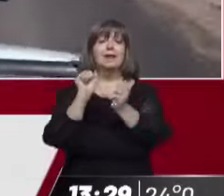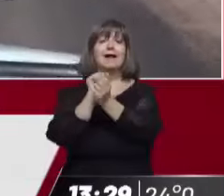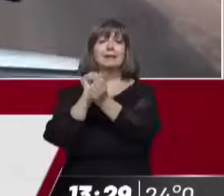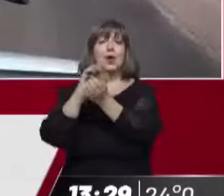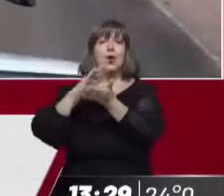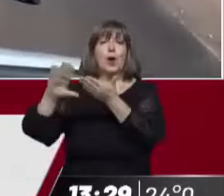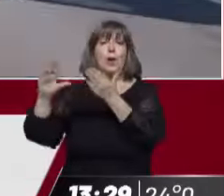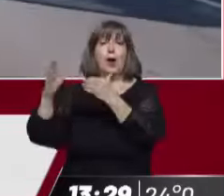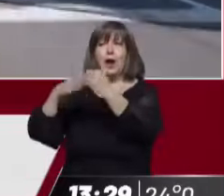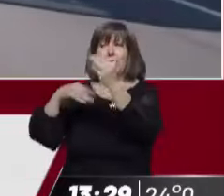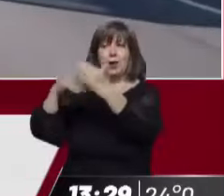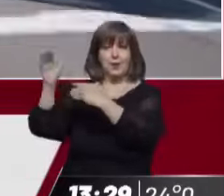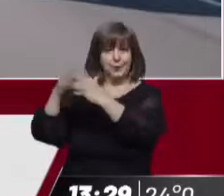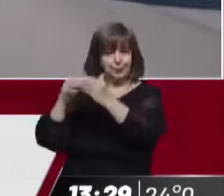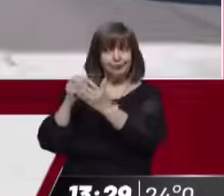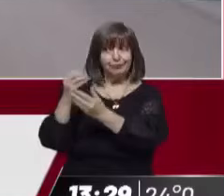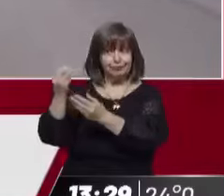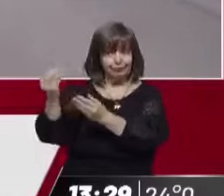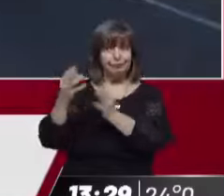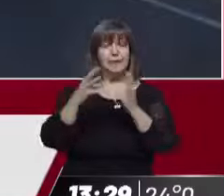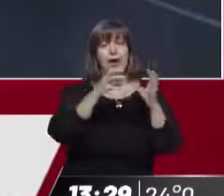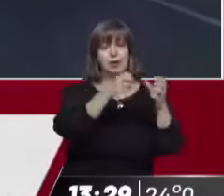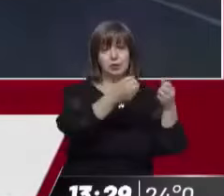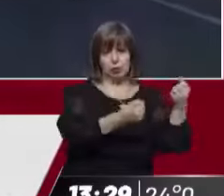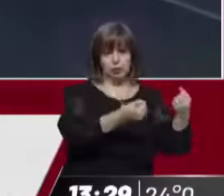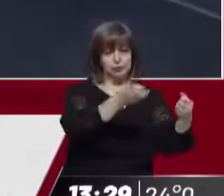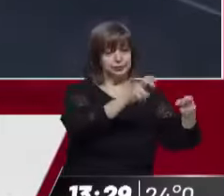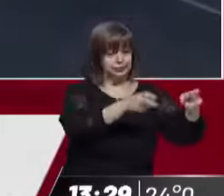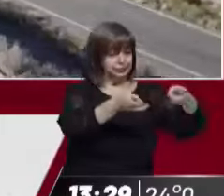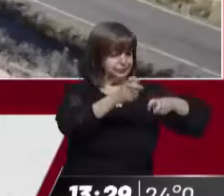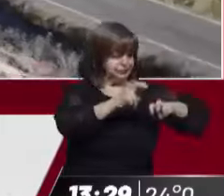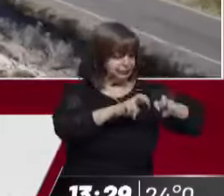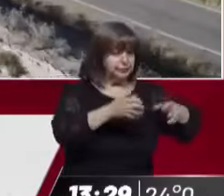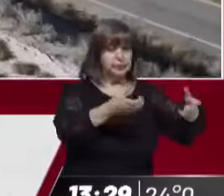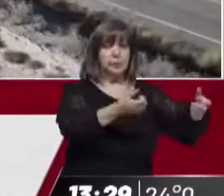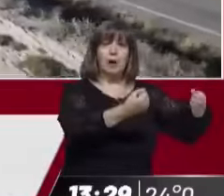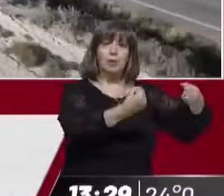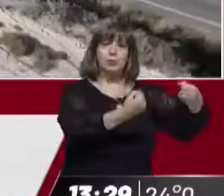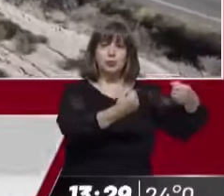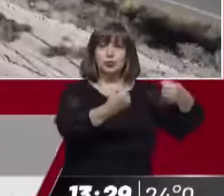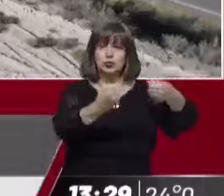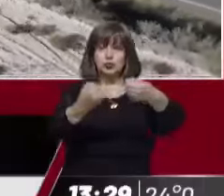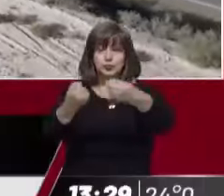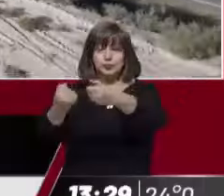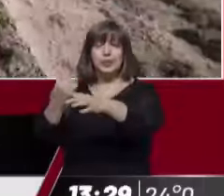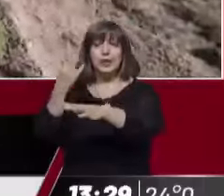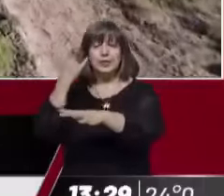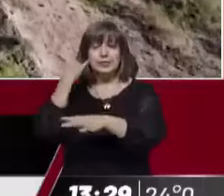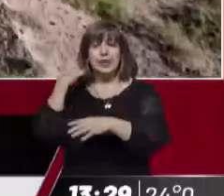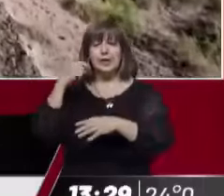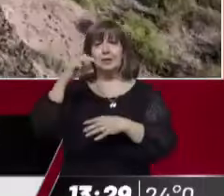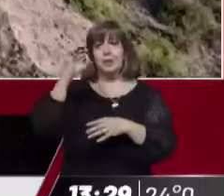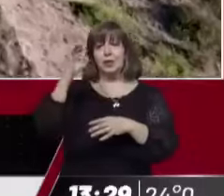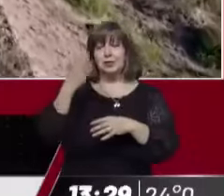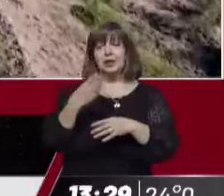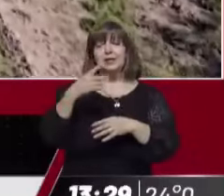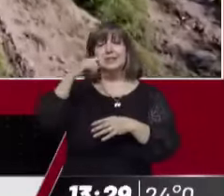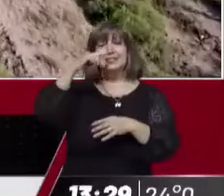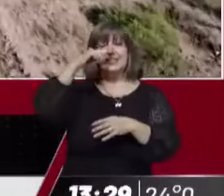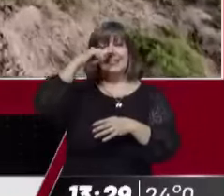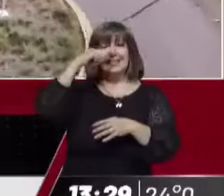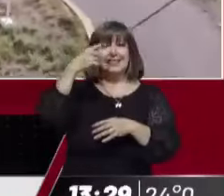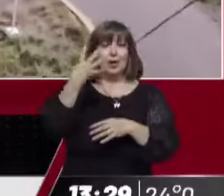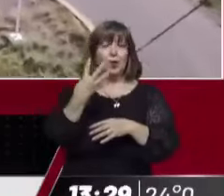digo y que es interesante porque habla de la seguridad jurídica, es que el 74% de todo